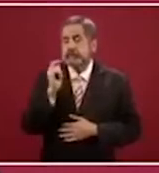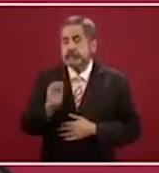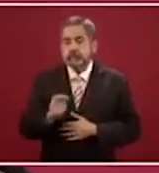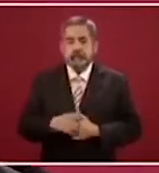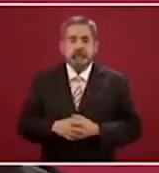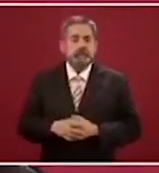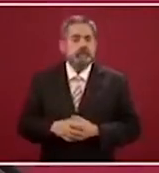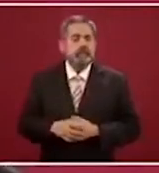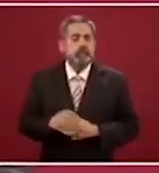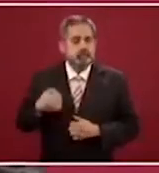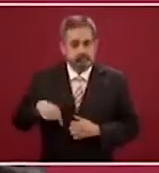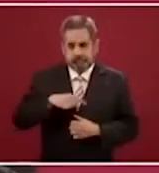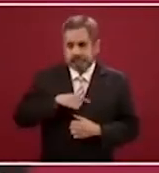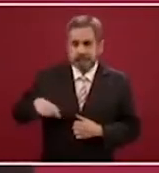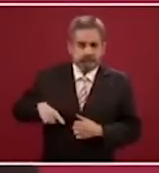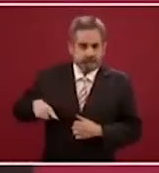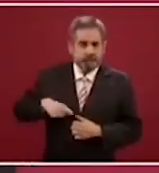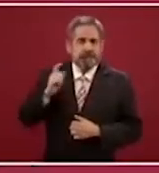estamos